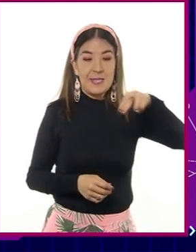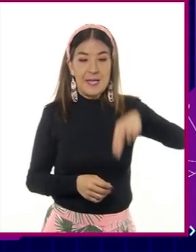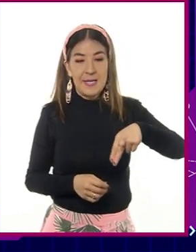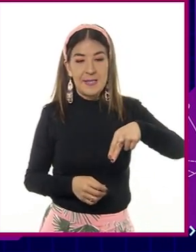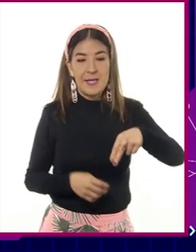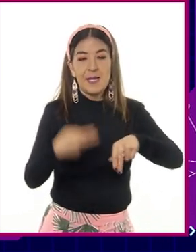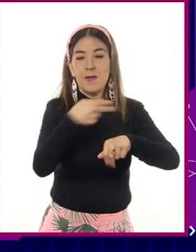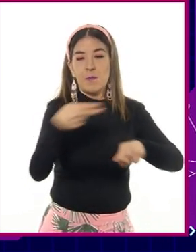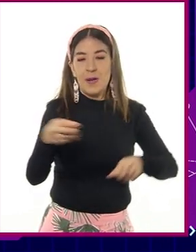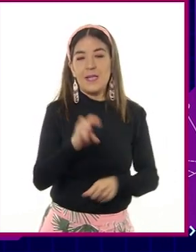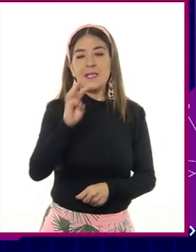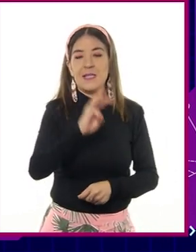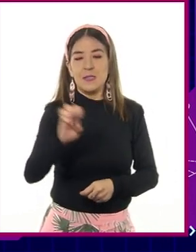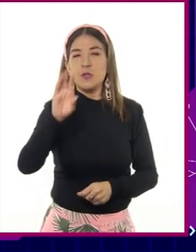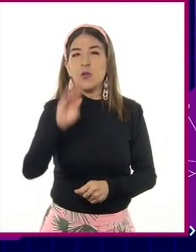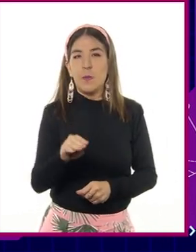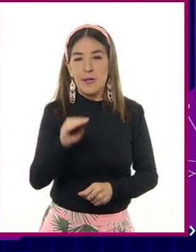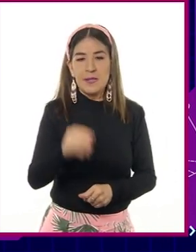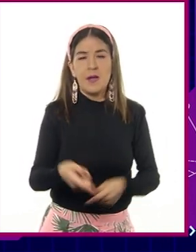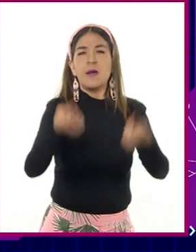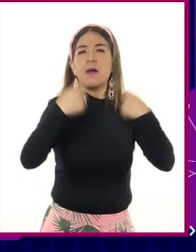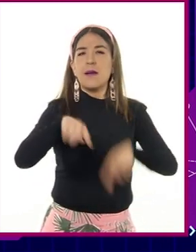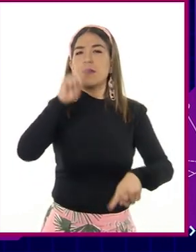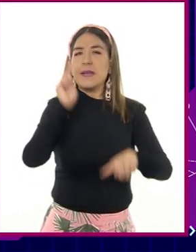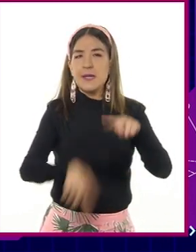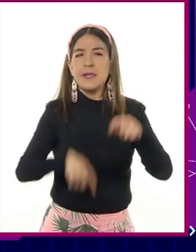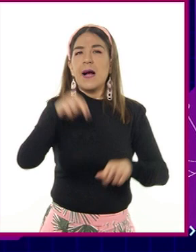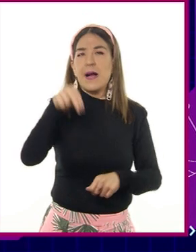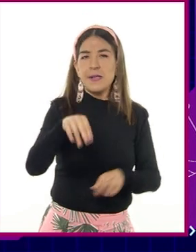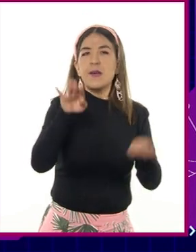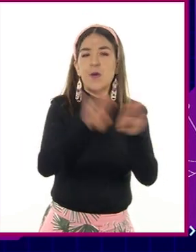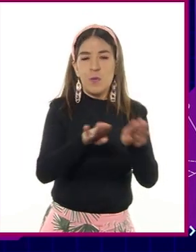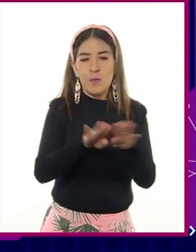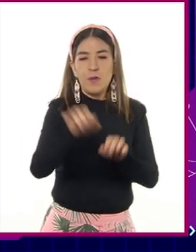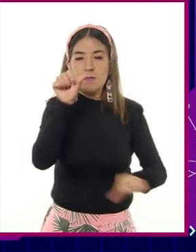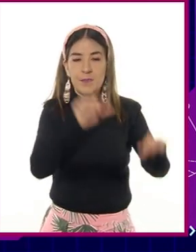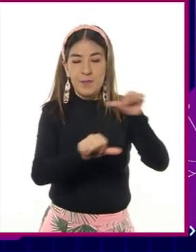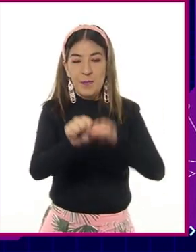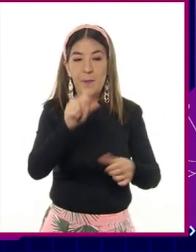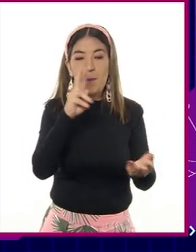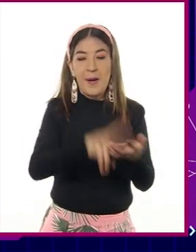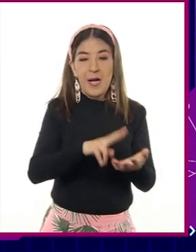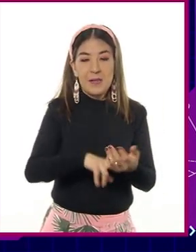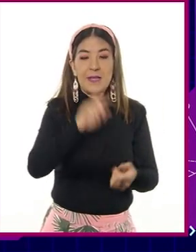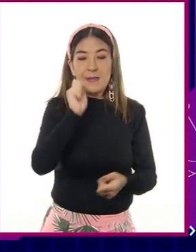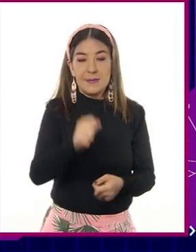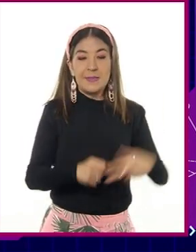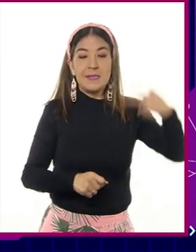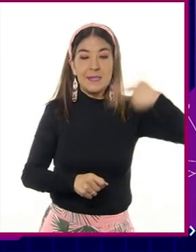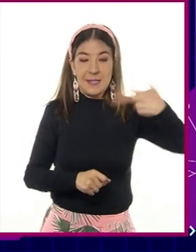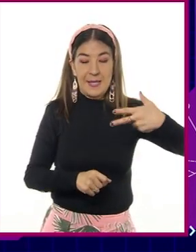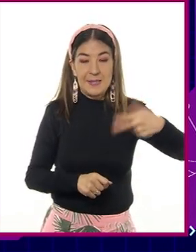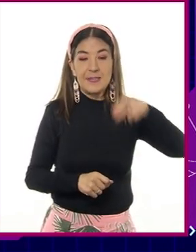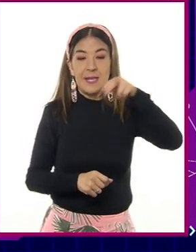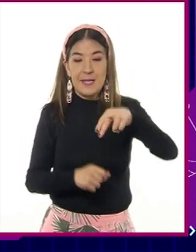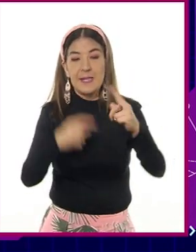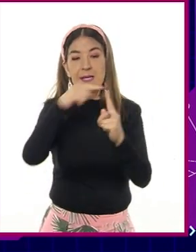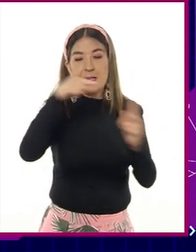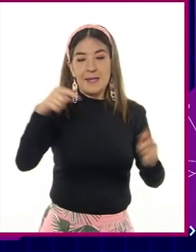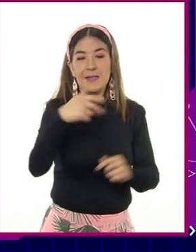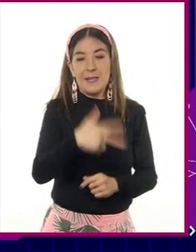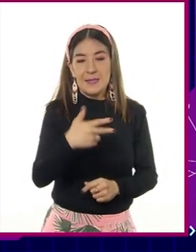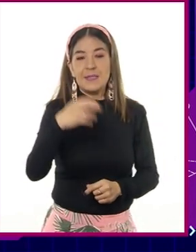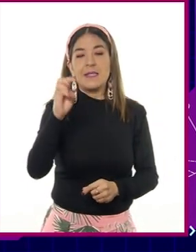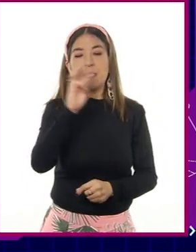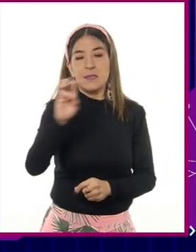igual a 390. Y para despejar a n dividimos ambos lados entre 13, obteniendo que n es igual a